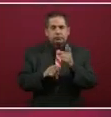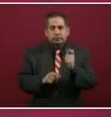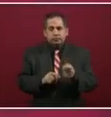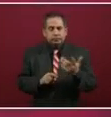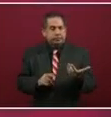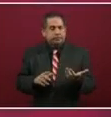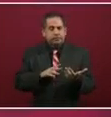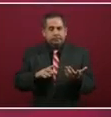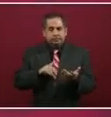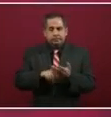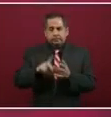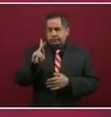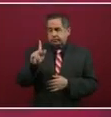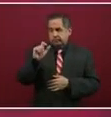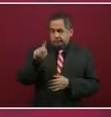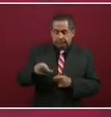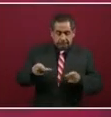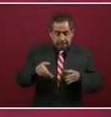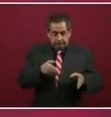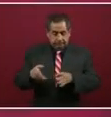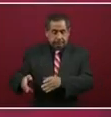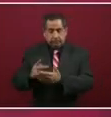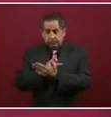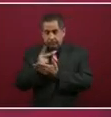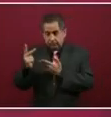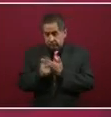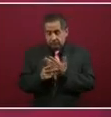tener un plan, un programa. Ya algunos